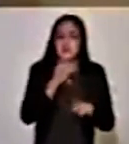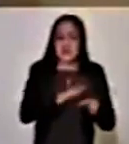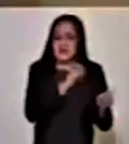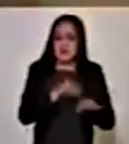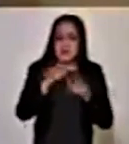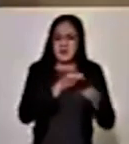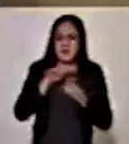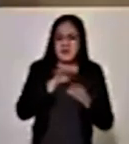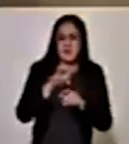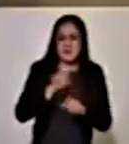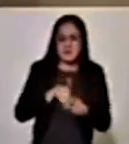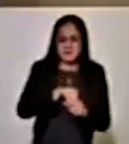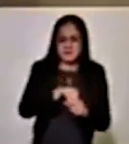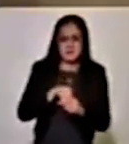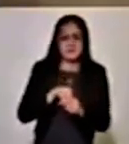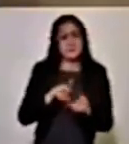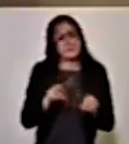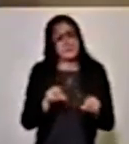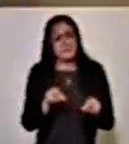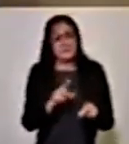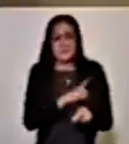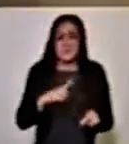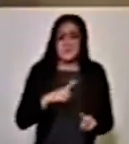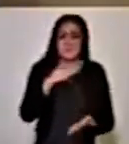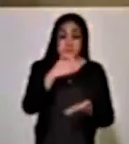No. Pongámonos límites